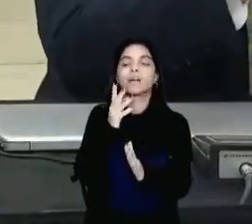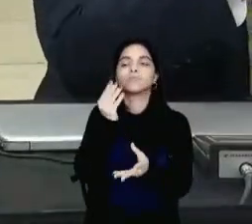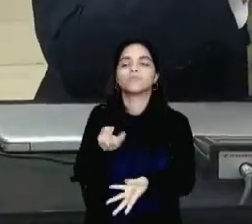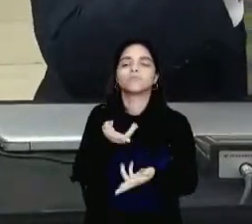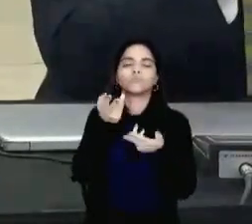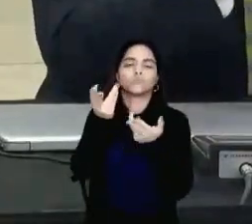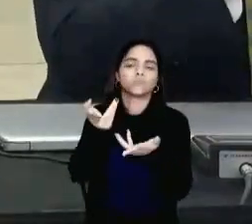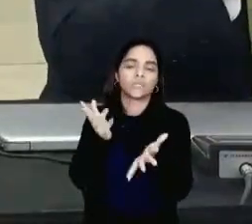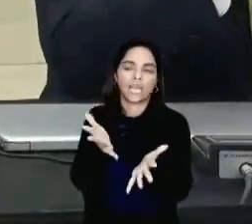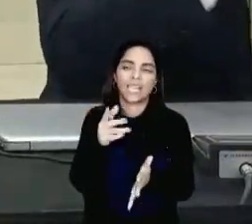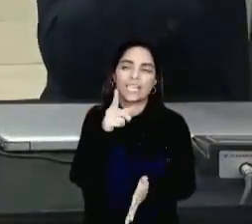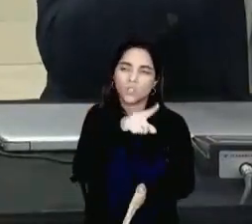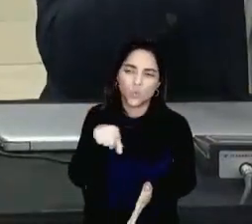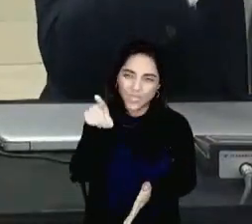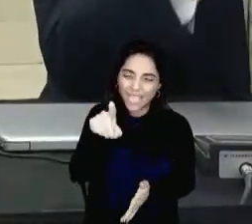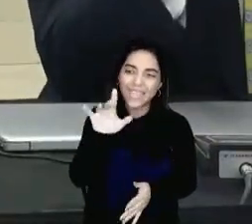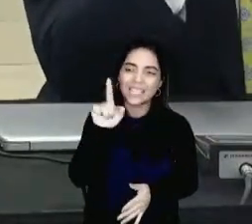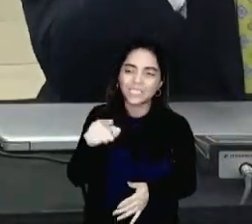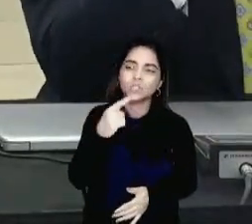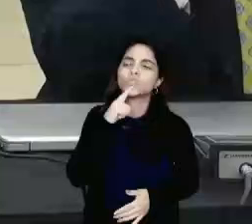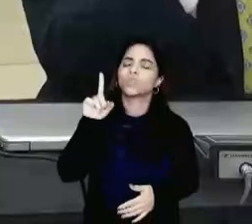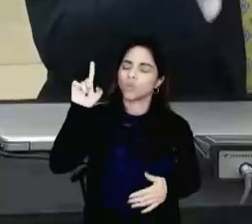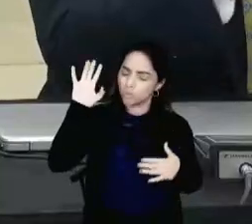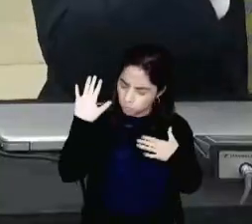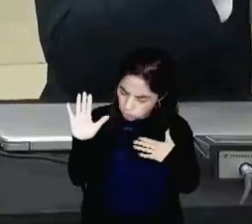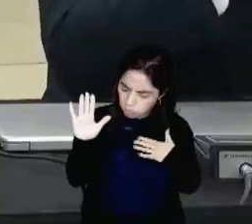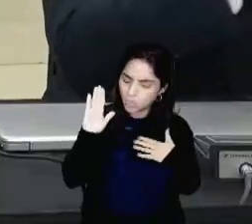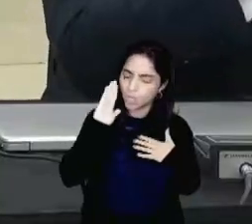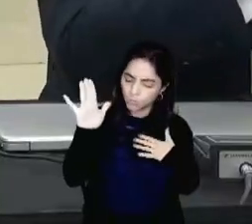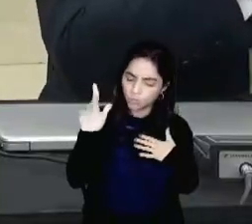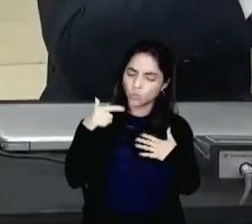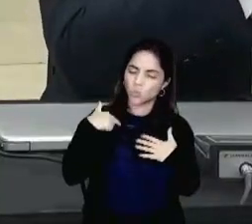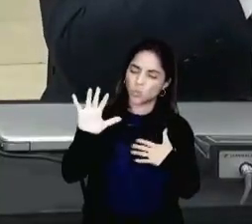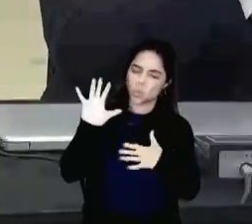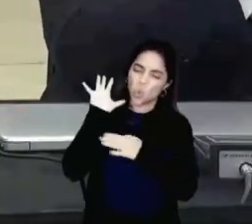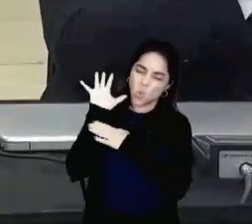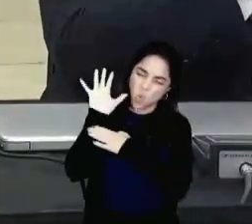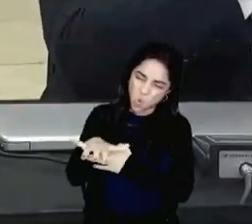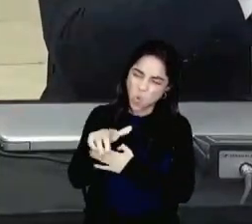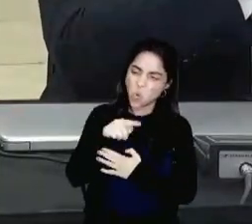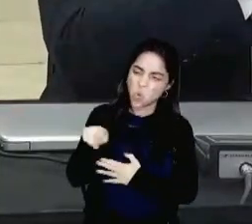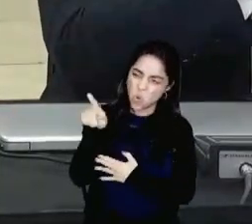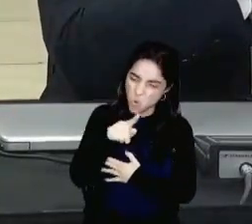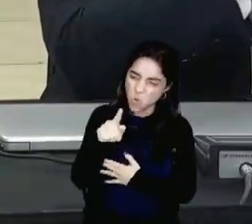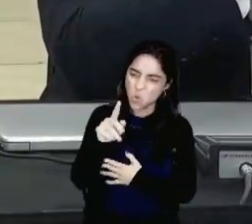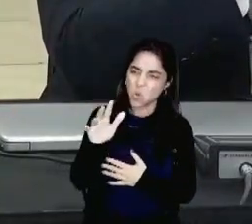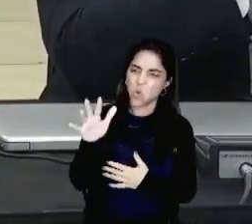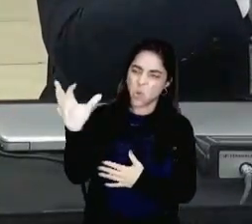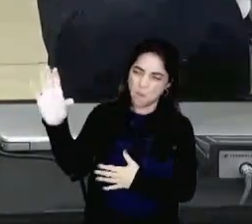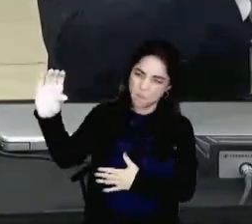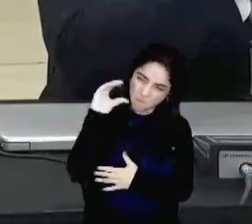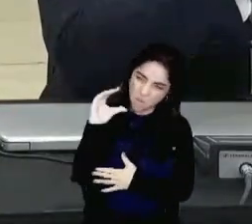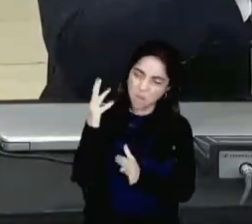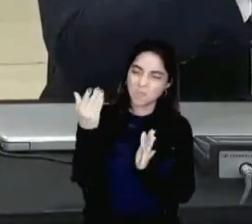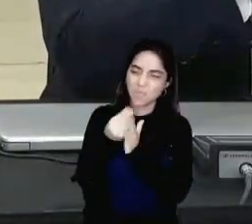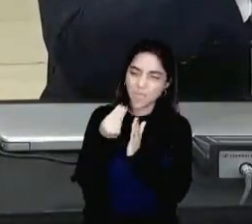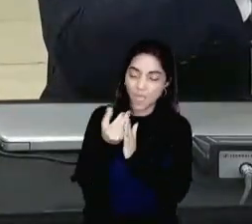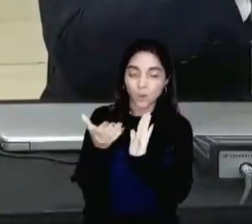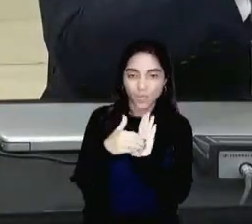ímpetu que usted nos representa aquí hoy que van a ir detrás de los de esos reembolsos